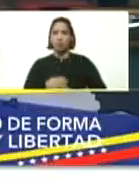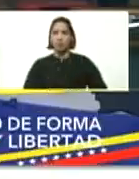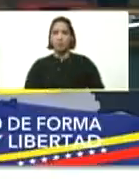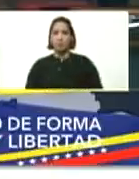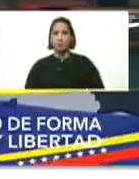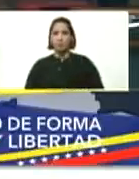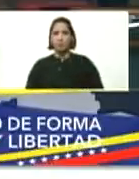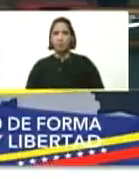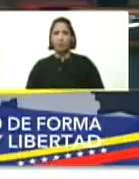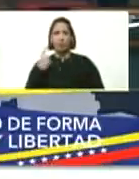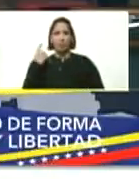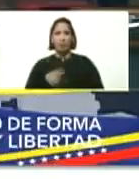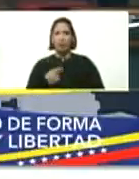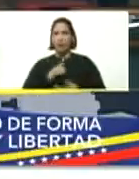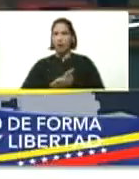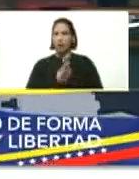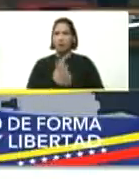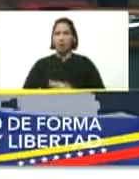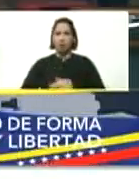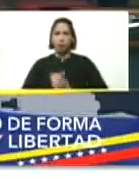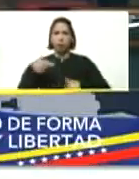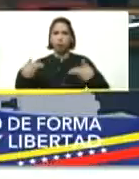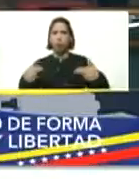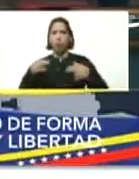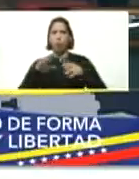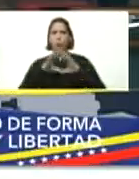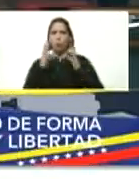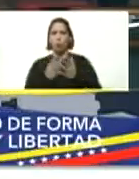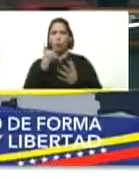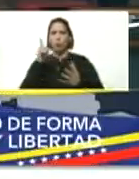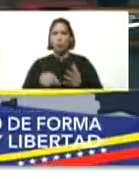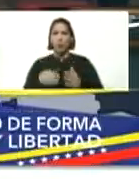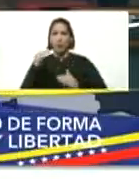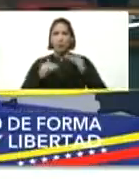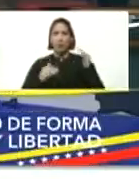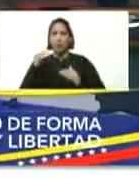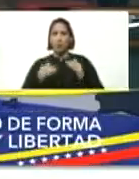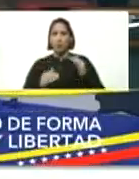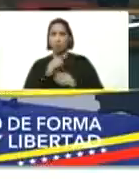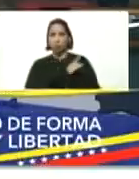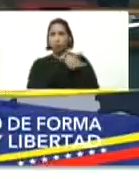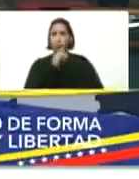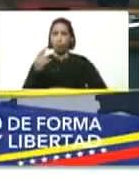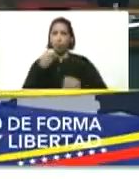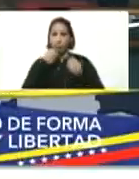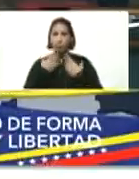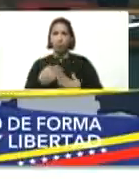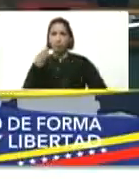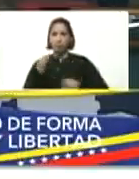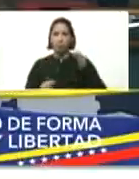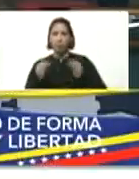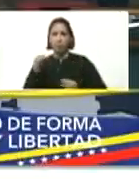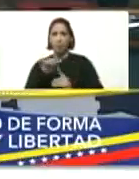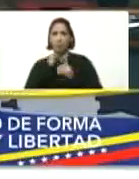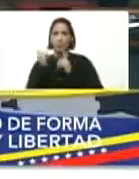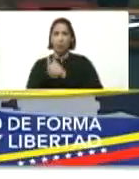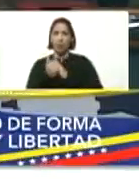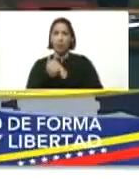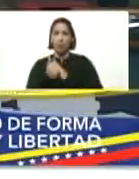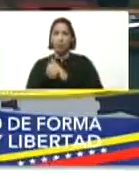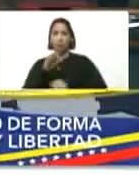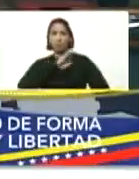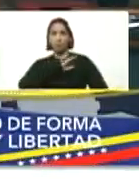nuclear, el equilibrio ecológico y los bienes jurídicos ambientales como patrimonio común